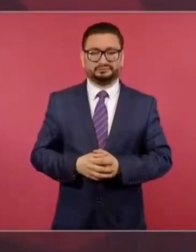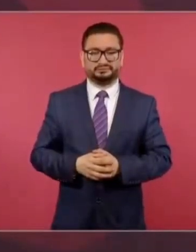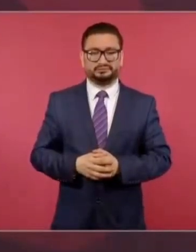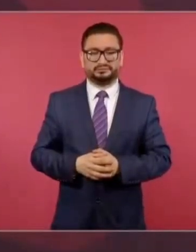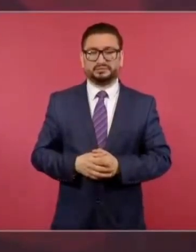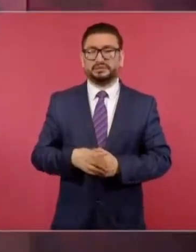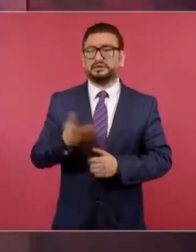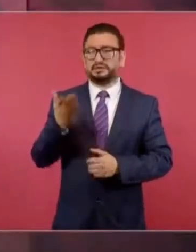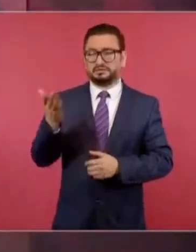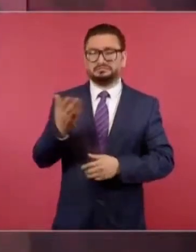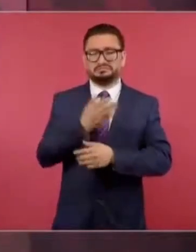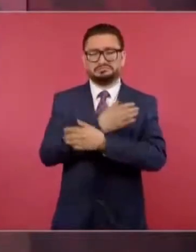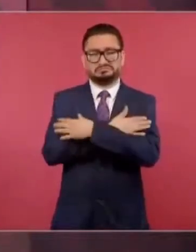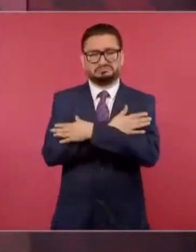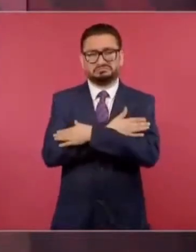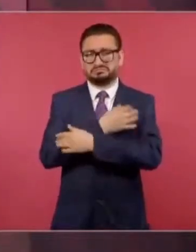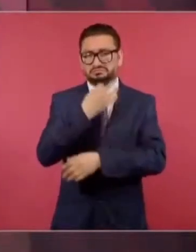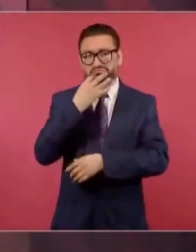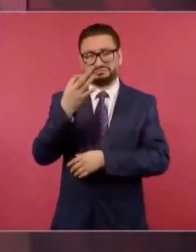Nomás un abrazo a los